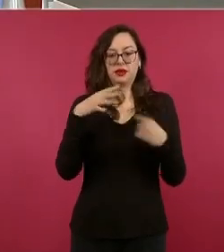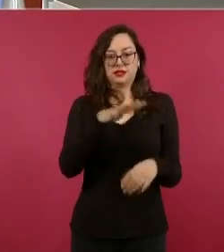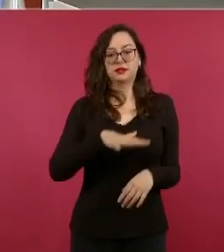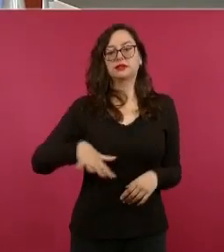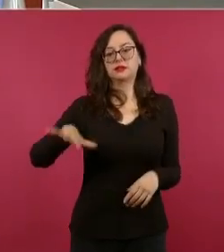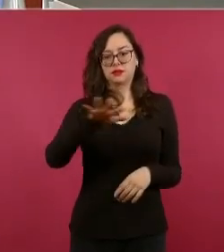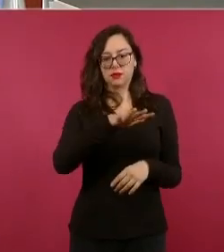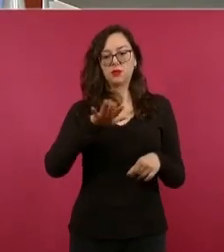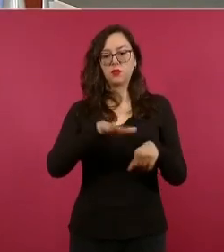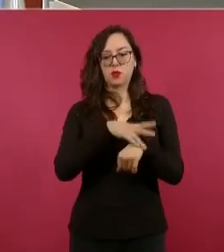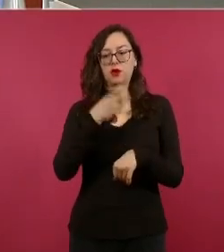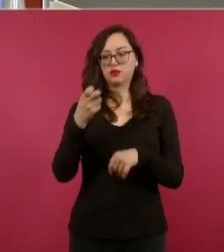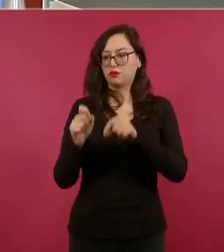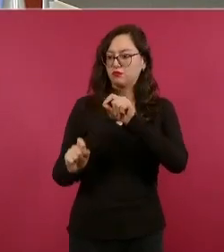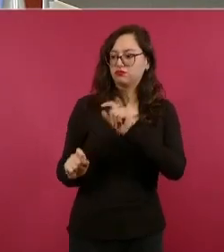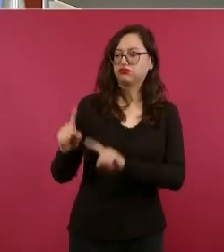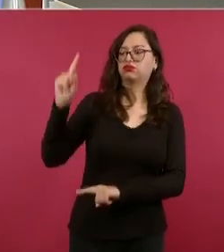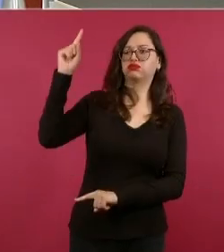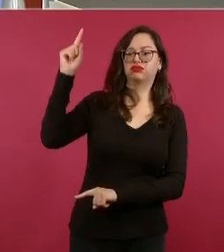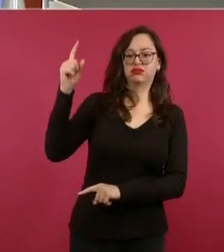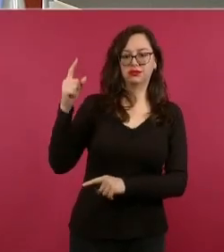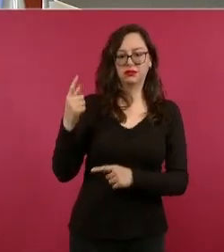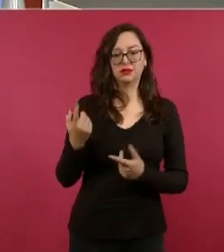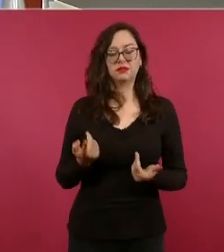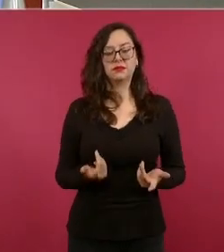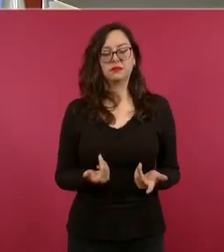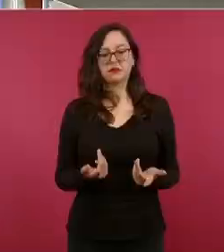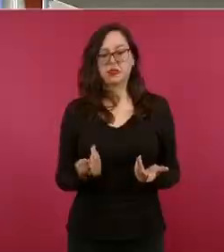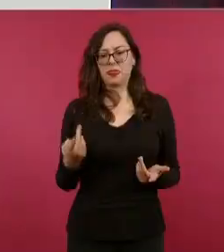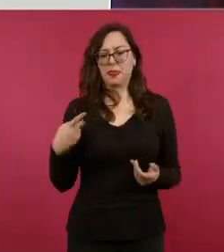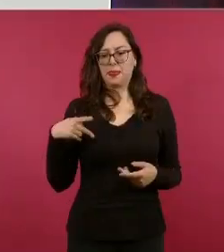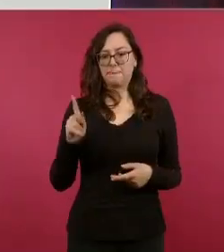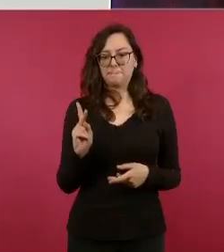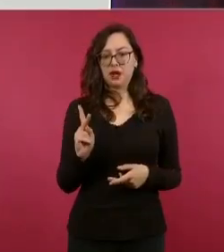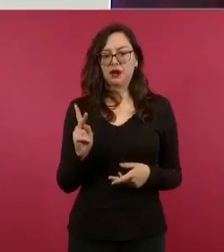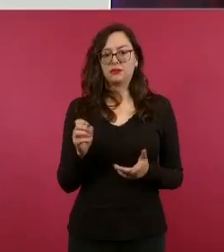Pero vamos viendo Jalisco.